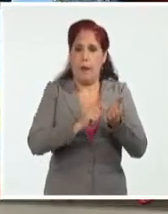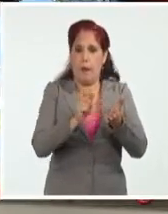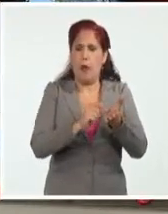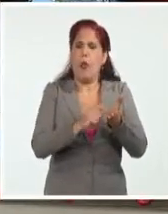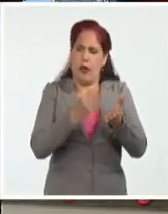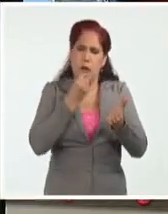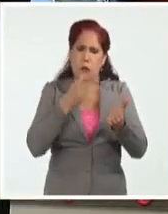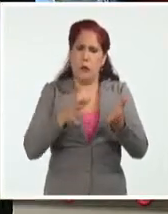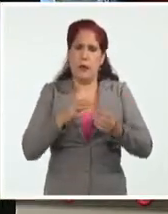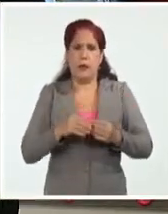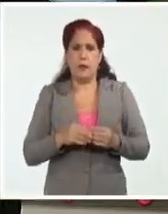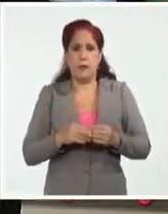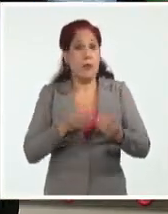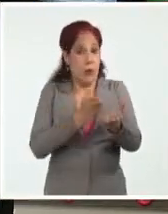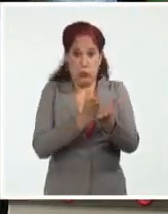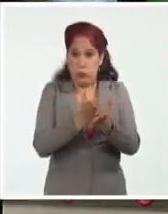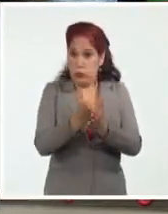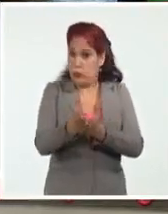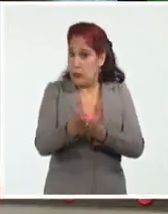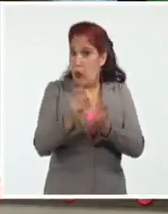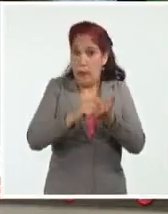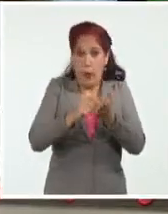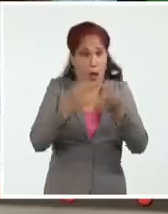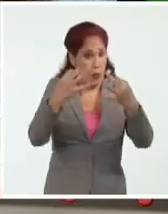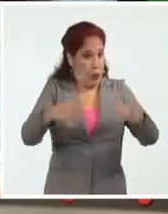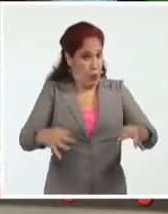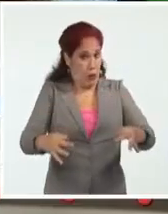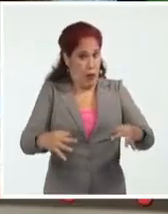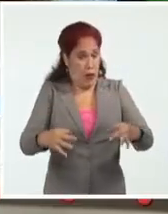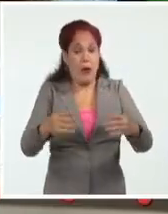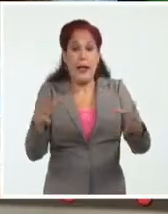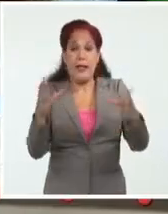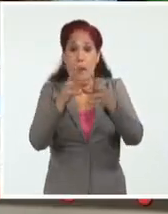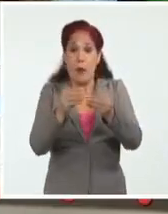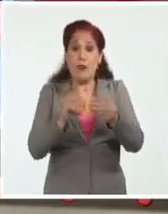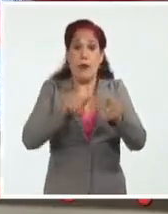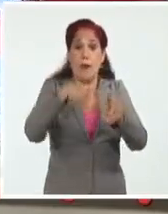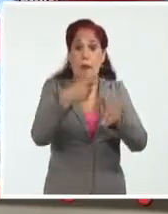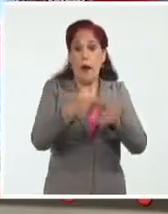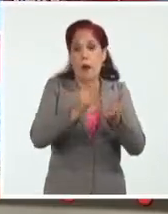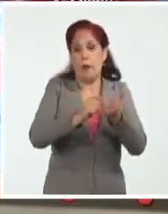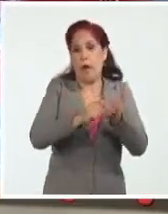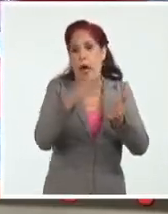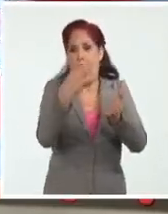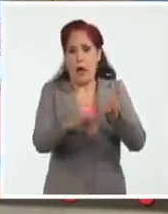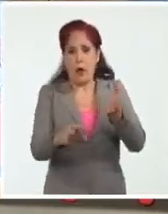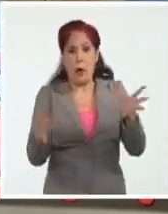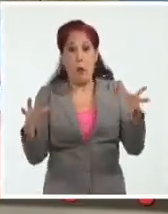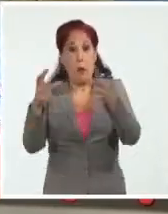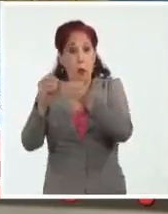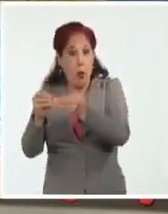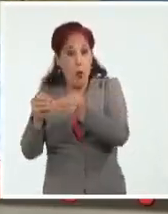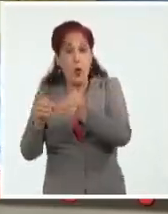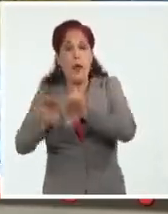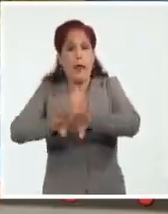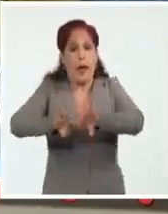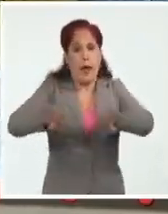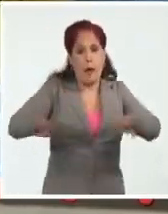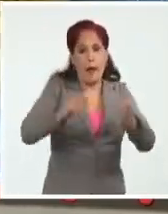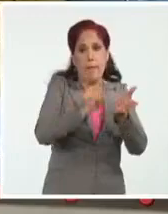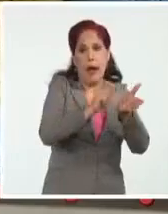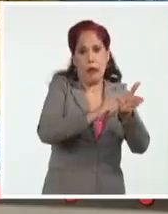familiar normada que mantienen su esquema actual sin alteración alguna. Los módulos no tienen nada que ver con los